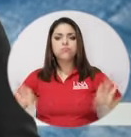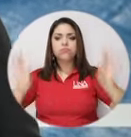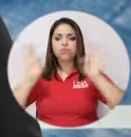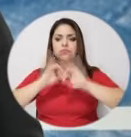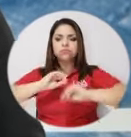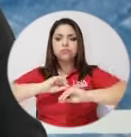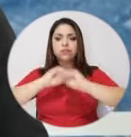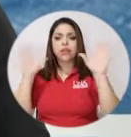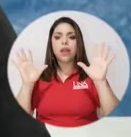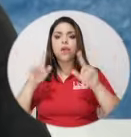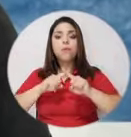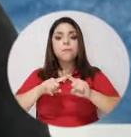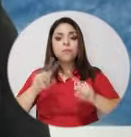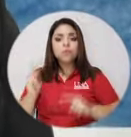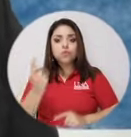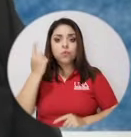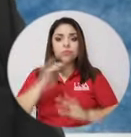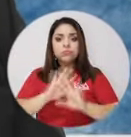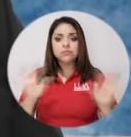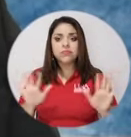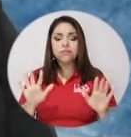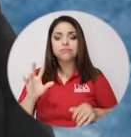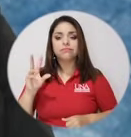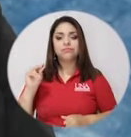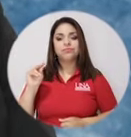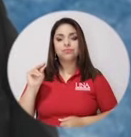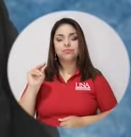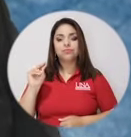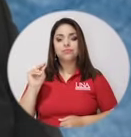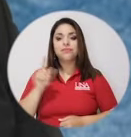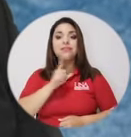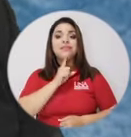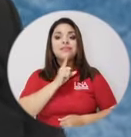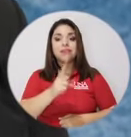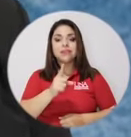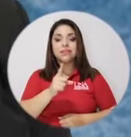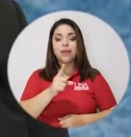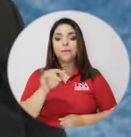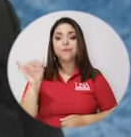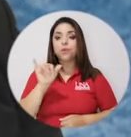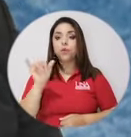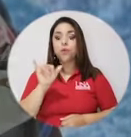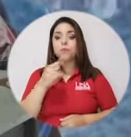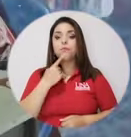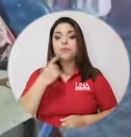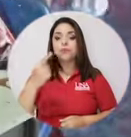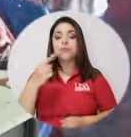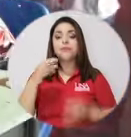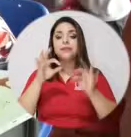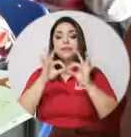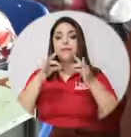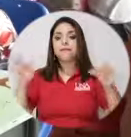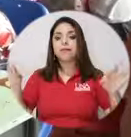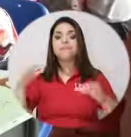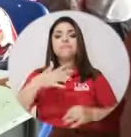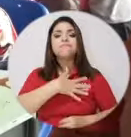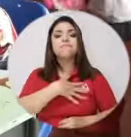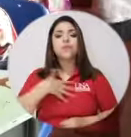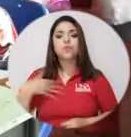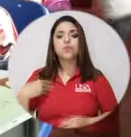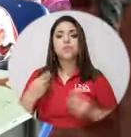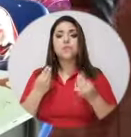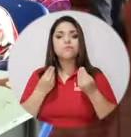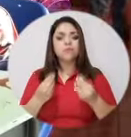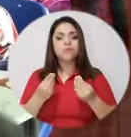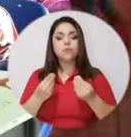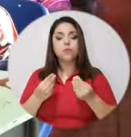las matemáticas básicas, eso es parte fundamental del proceso educativo, pero no es solamente eso, ¿verdad? Y ciertamente,